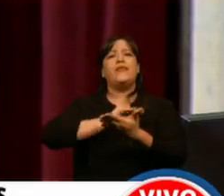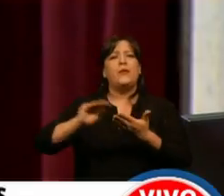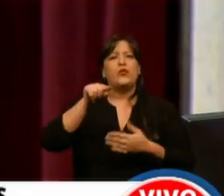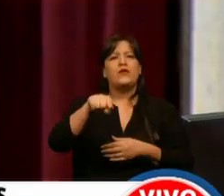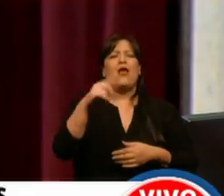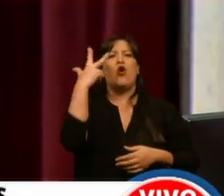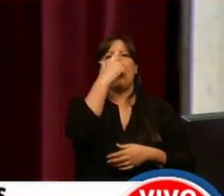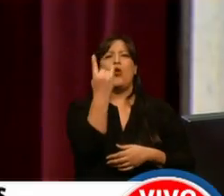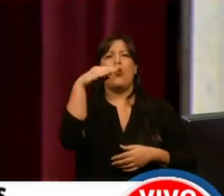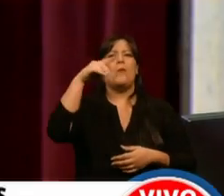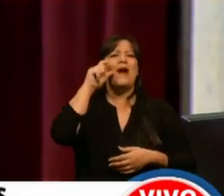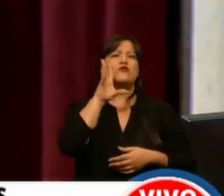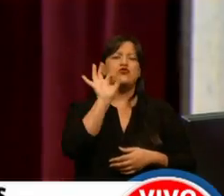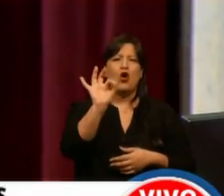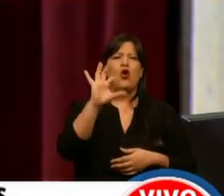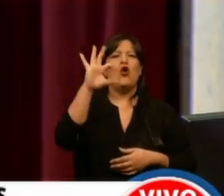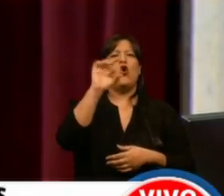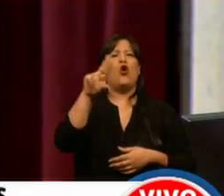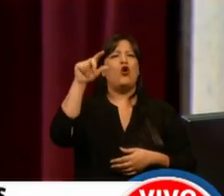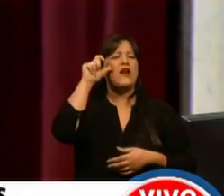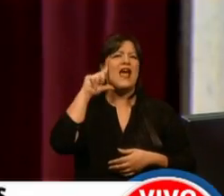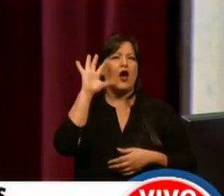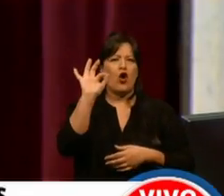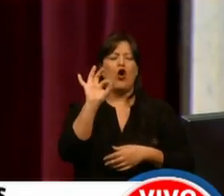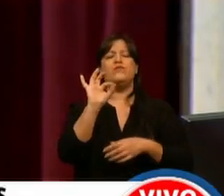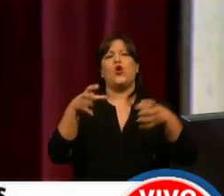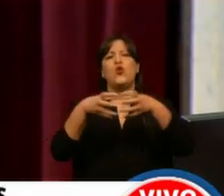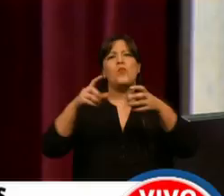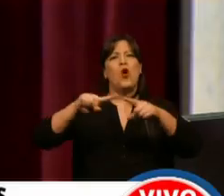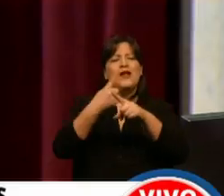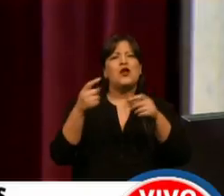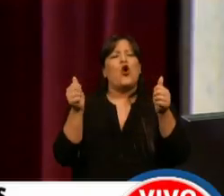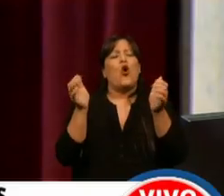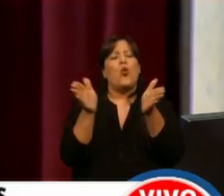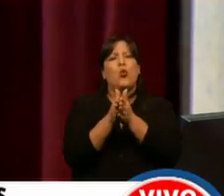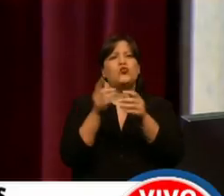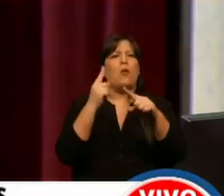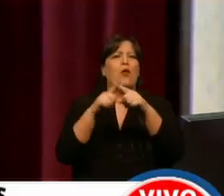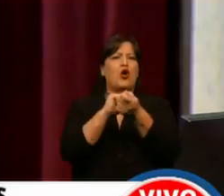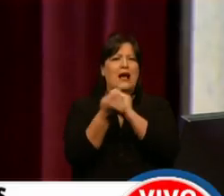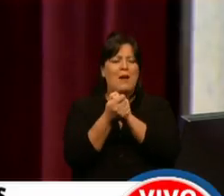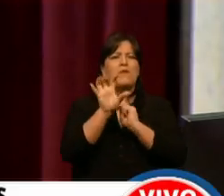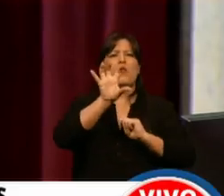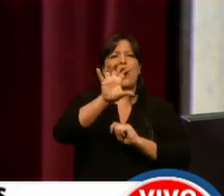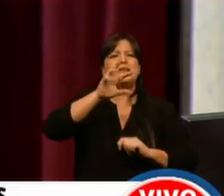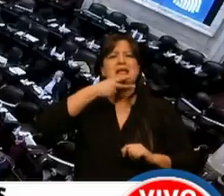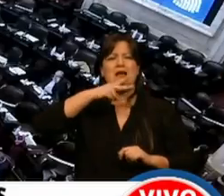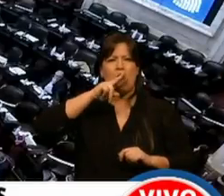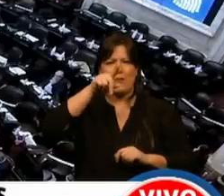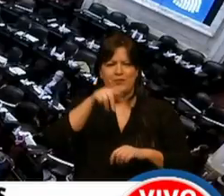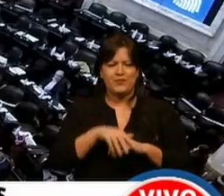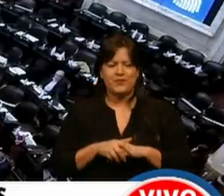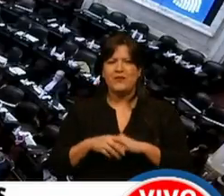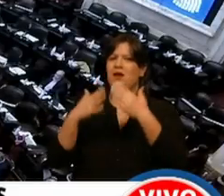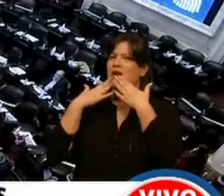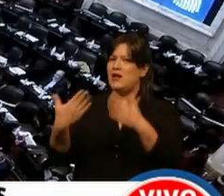humberto marcelo orrego juntos por el cambio provincia de san juan gracias